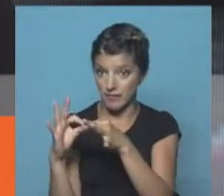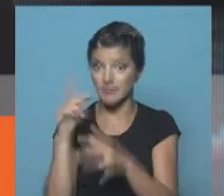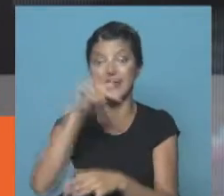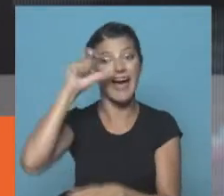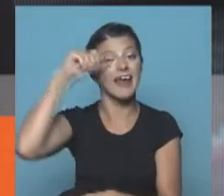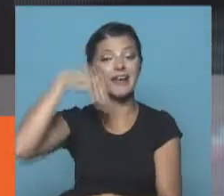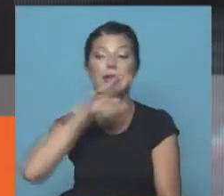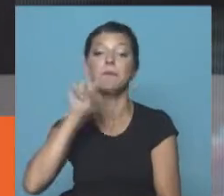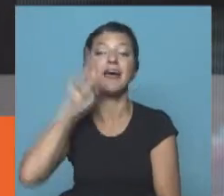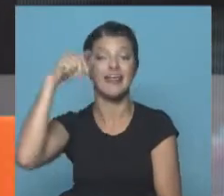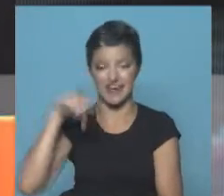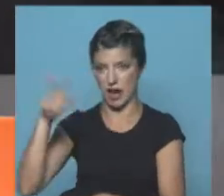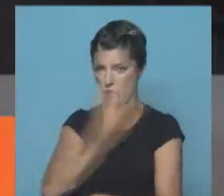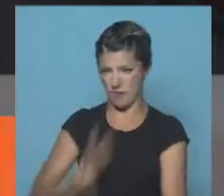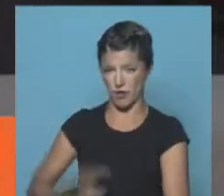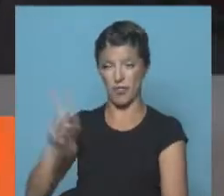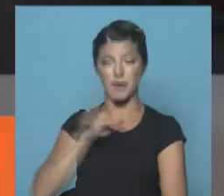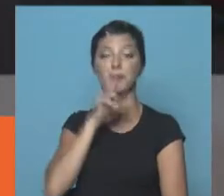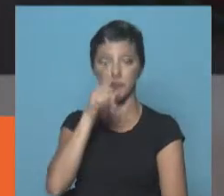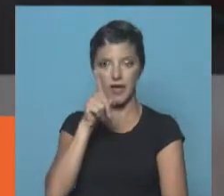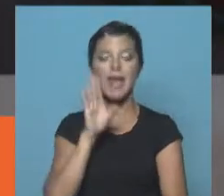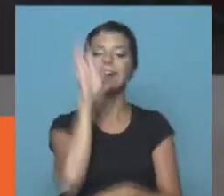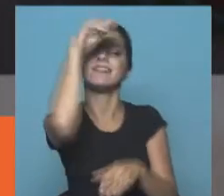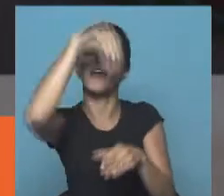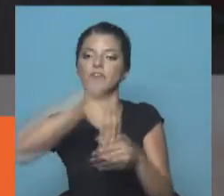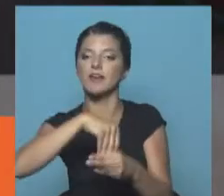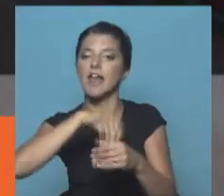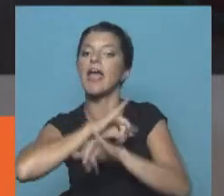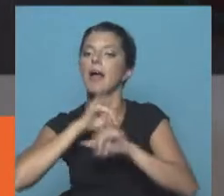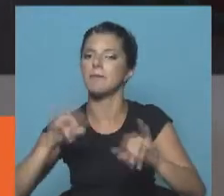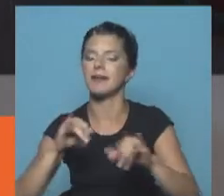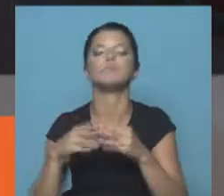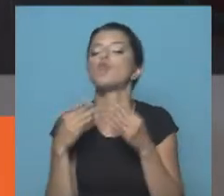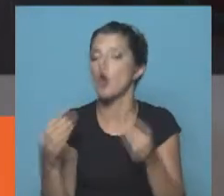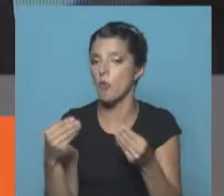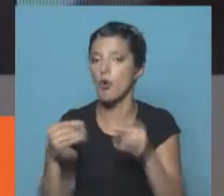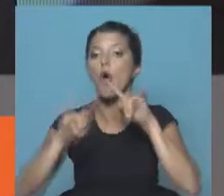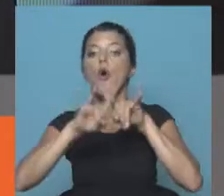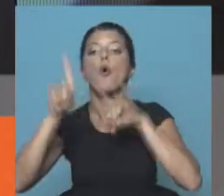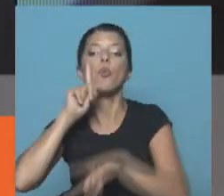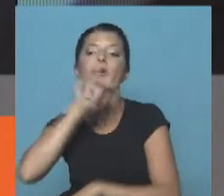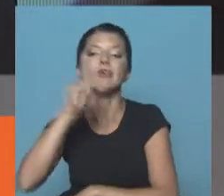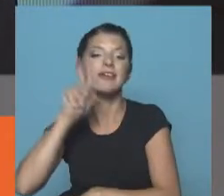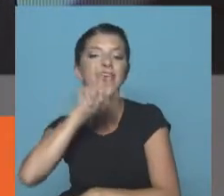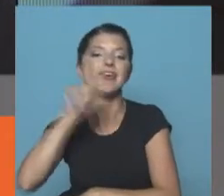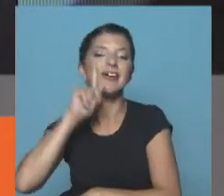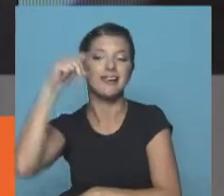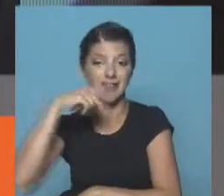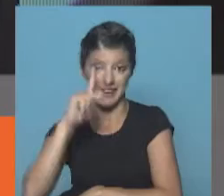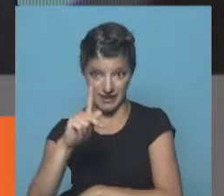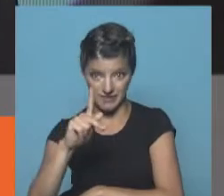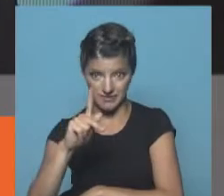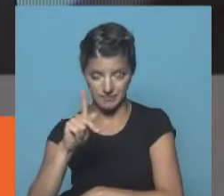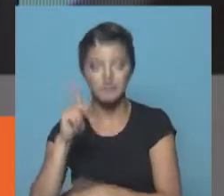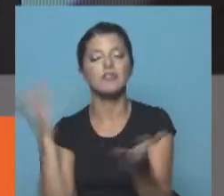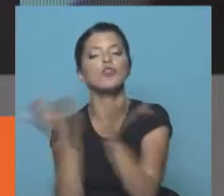de Vladimir Putin, el gobierno ruso, interfirieron en la campaña. ¿Cómo? A través de Wikileaks, es decir, consiguieron documentos, esos mismos